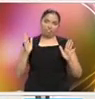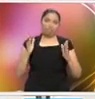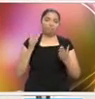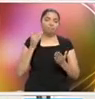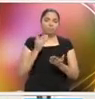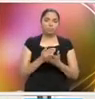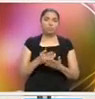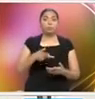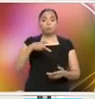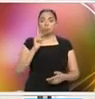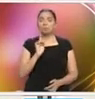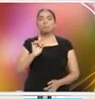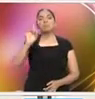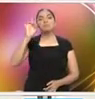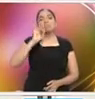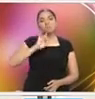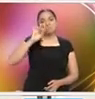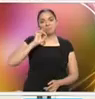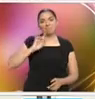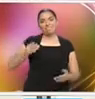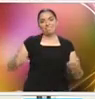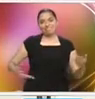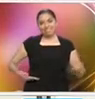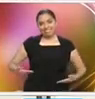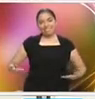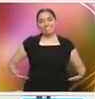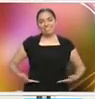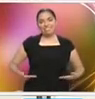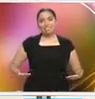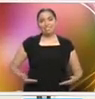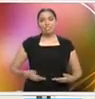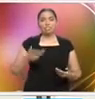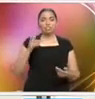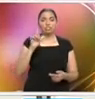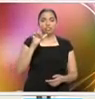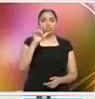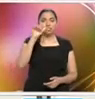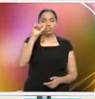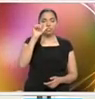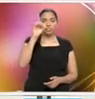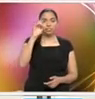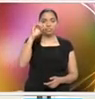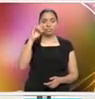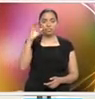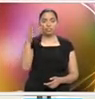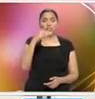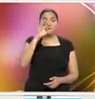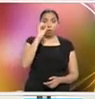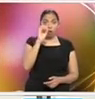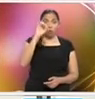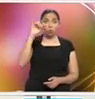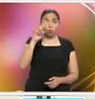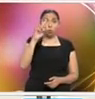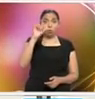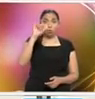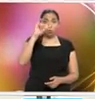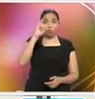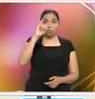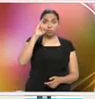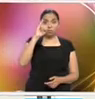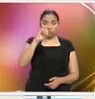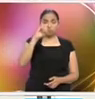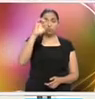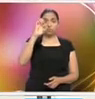sus papeles de mujer, que además son geniales, Lady Macbeth, por ejemplo, o la misma Julieta, eran para hombres, porque en ese entonces las mujeres no podían actuar